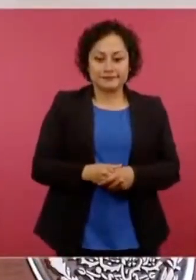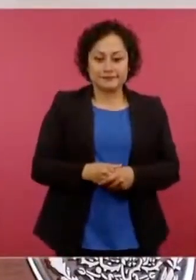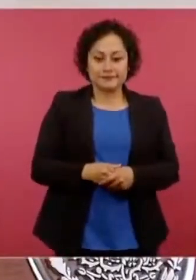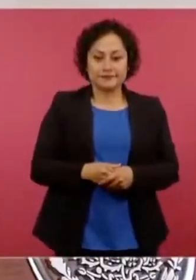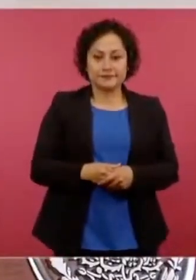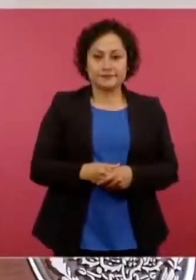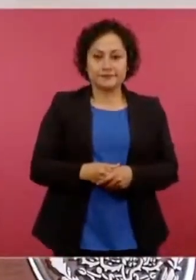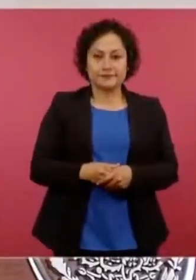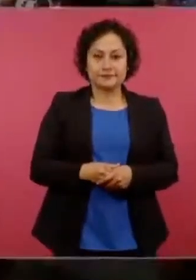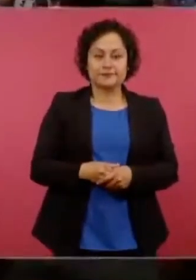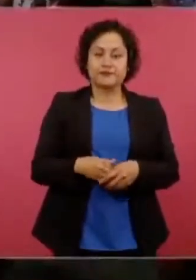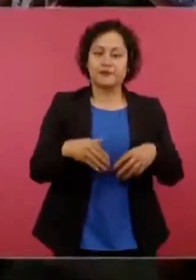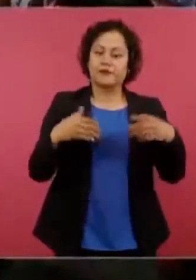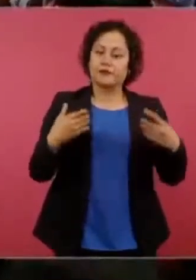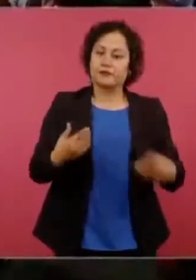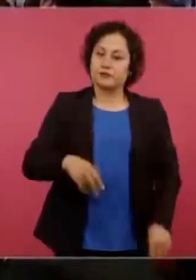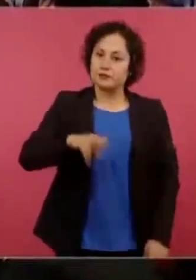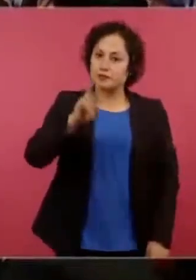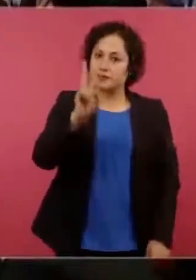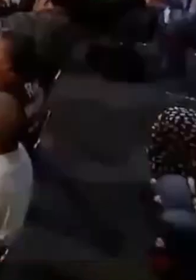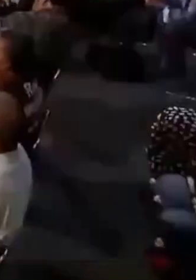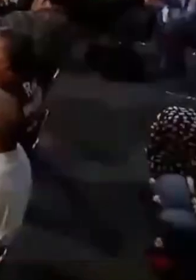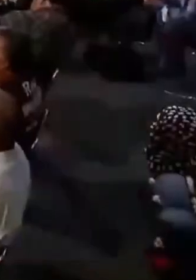Y nos costó vender el avión